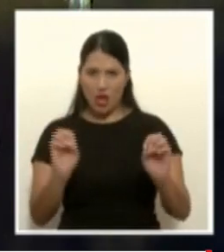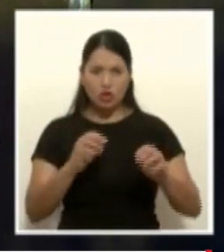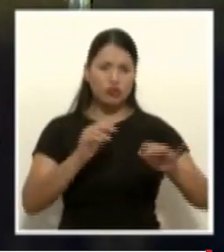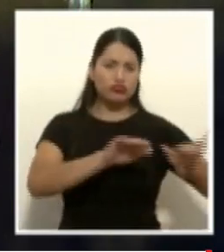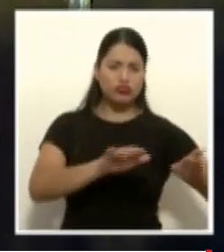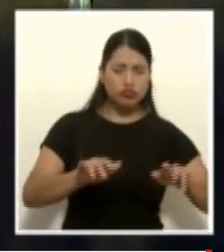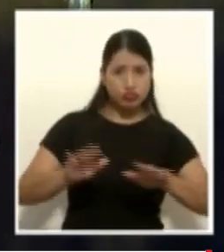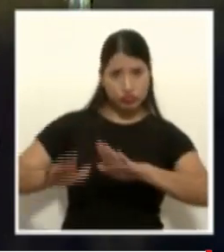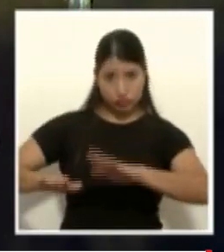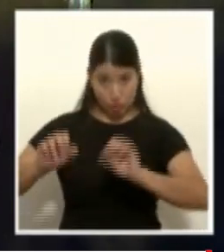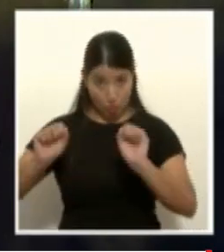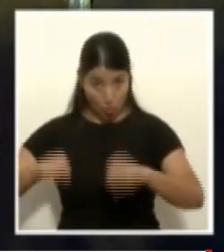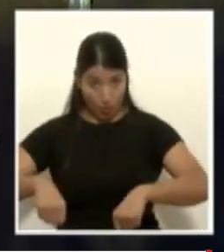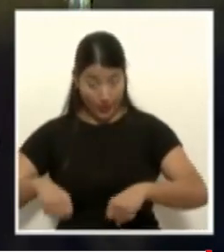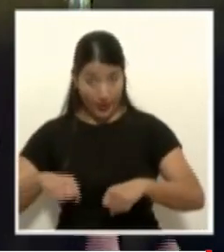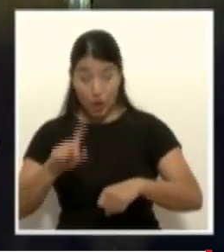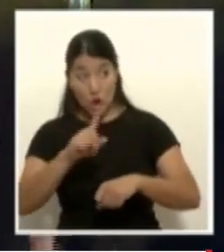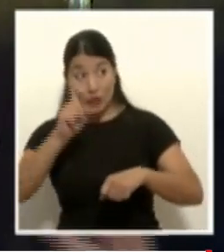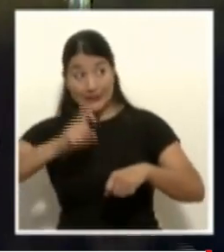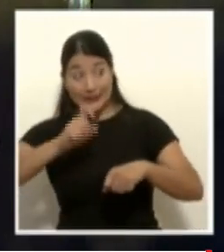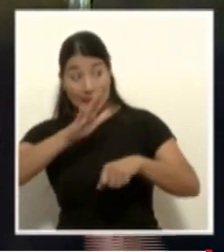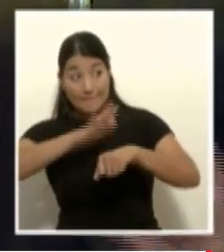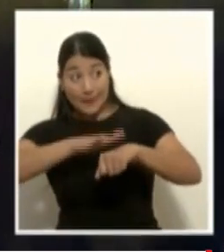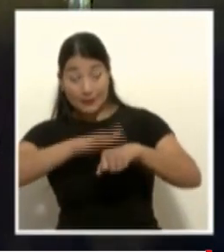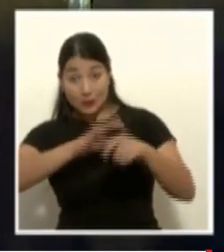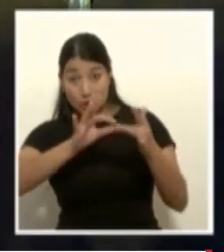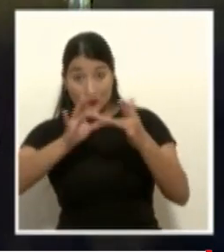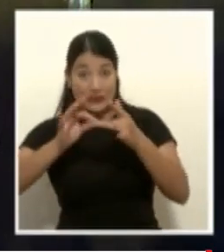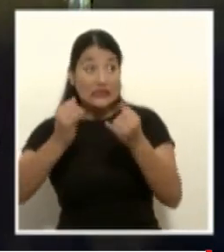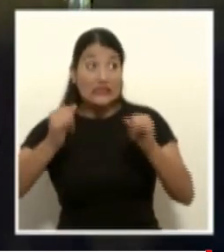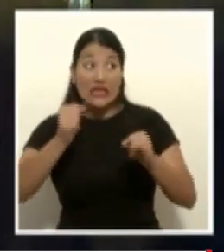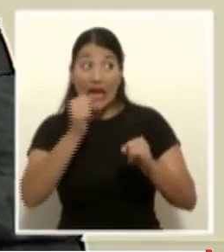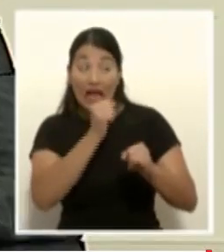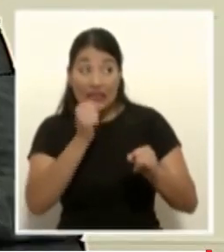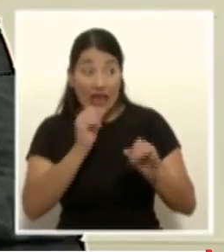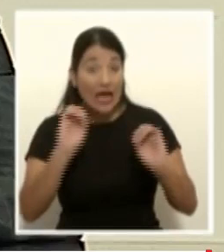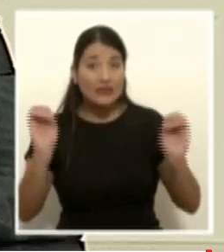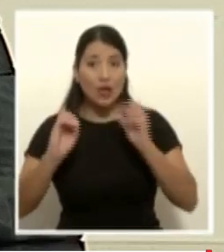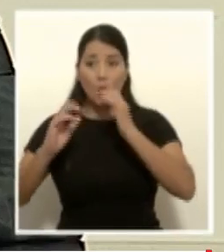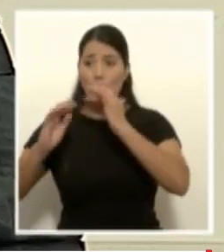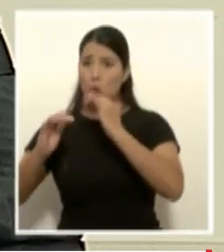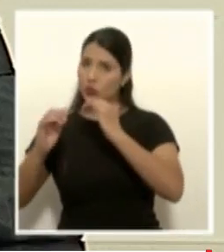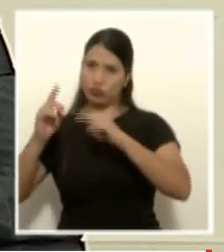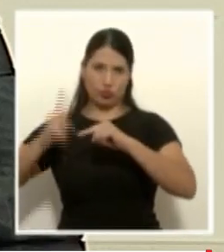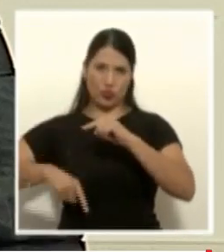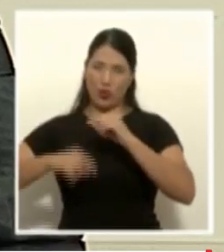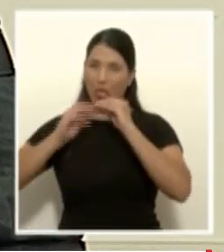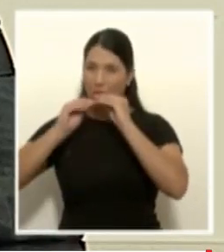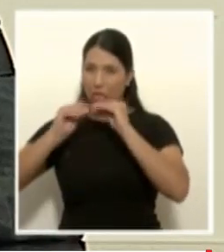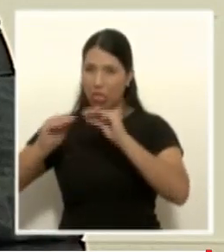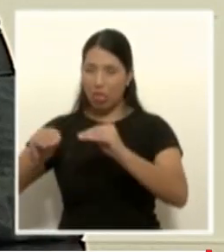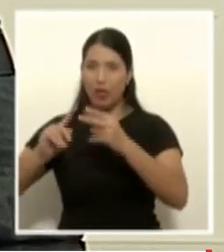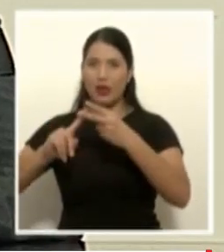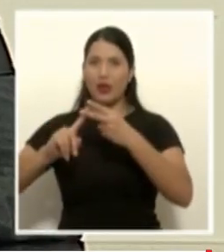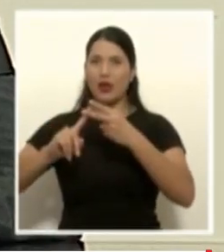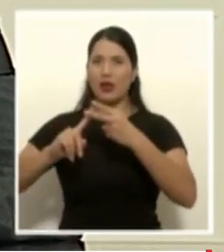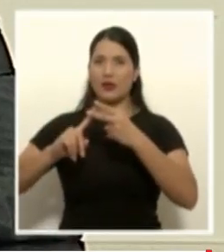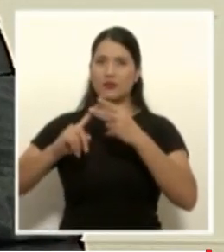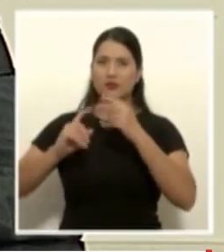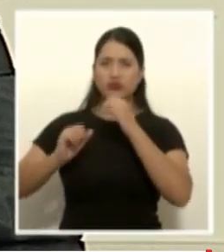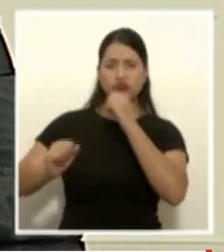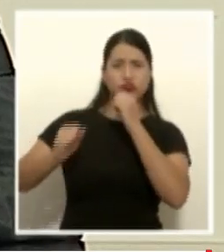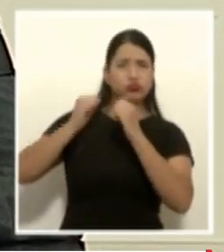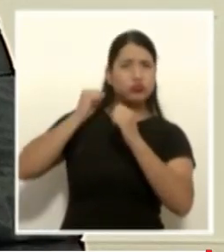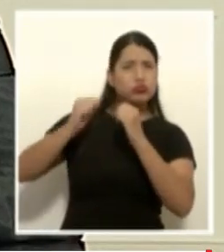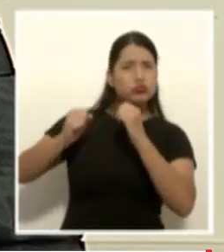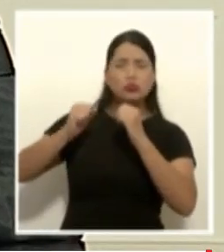especiales y, digamos, obviamente sin cantar y sin instrumentos de viento. Sí, eso ya incluso hace más de un mes que lo habíamos habilitado. No tengo todavía la